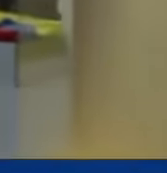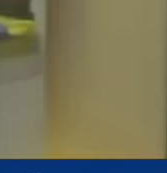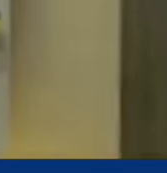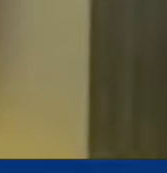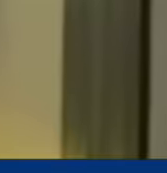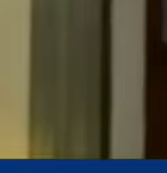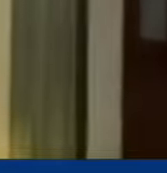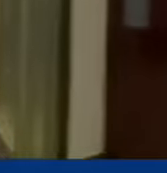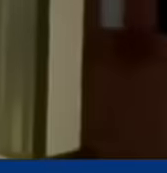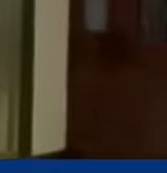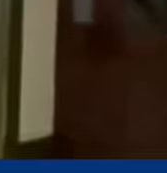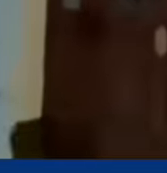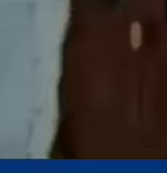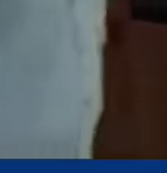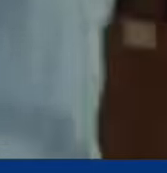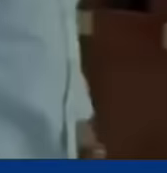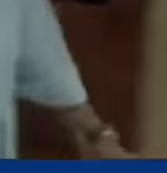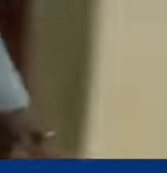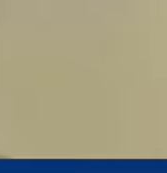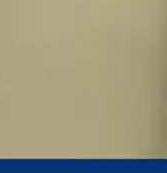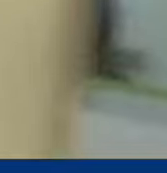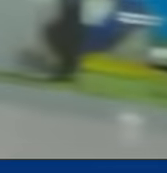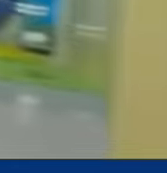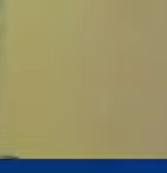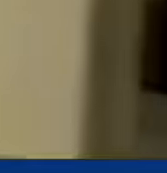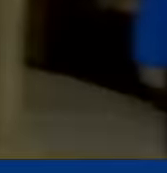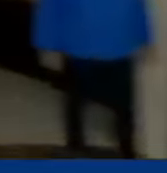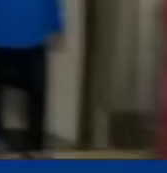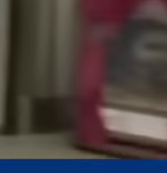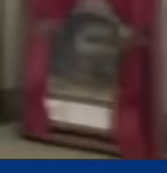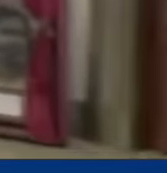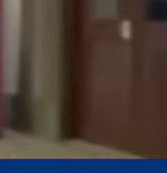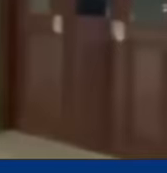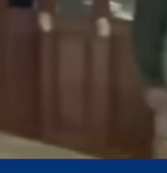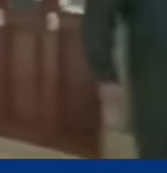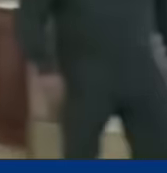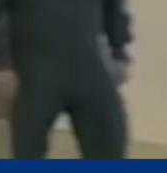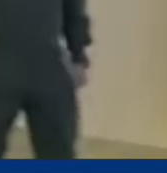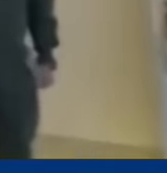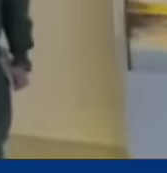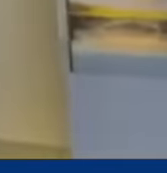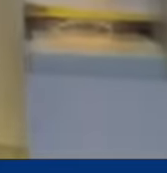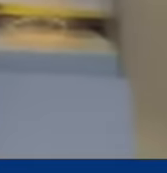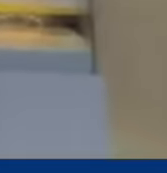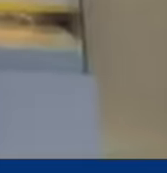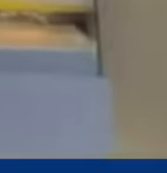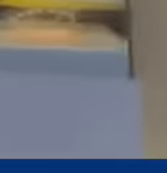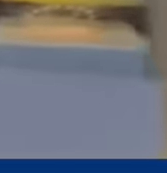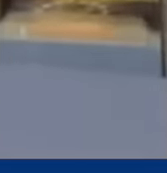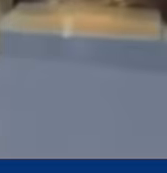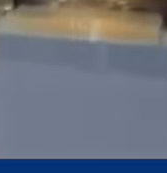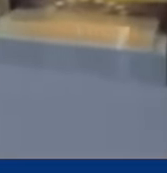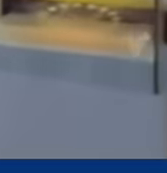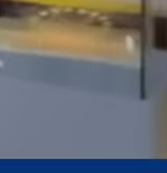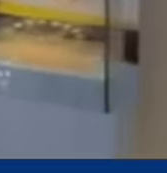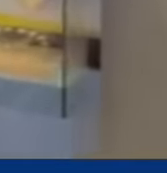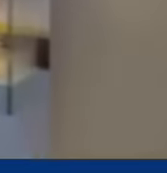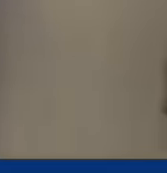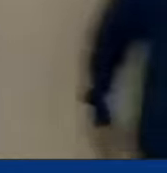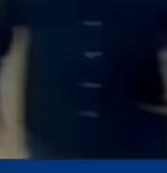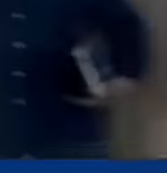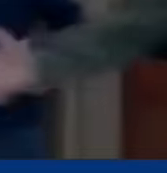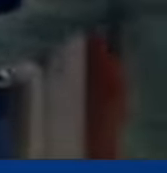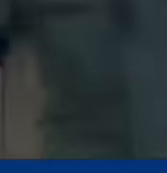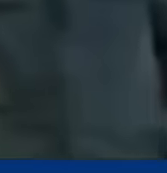comando presidencial, desde donde el día de hoy se ha venido monitoreando en tiempo real lo que ha sido la situación planteada en nuestro